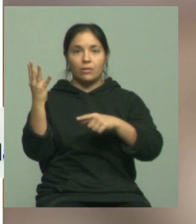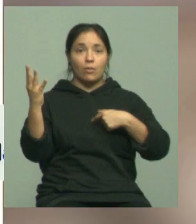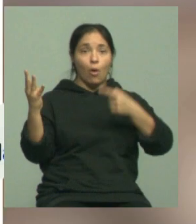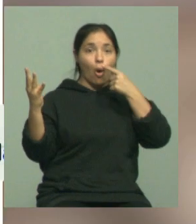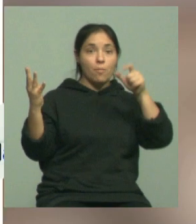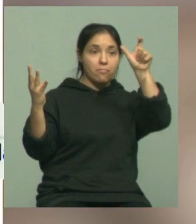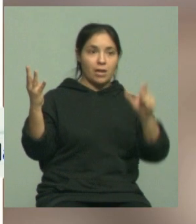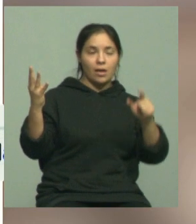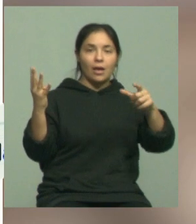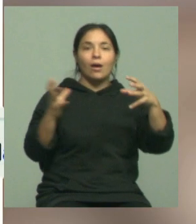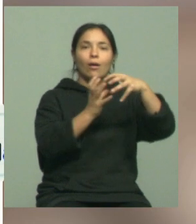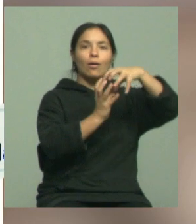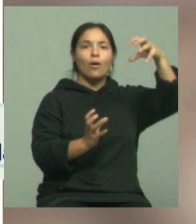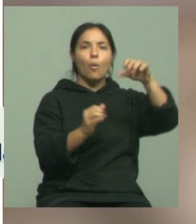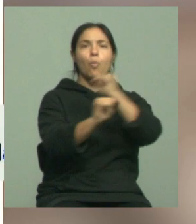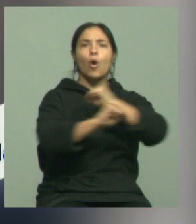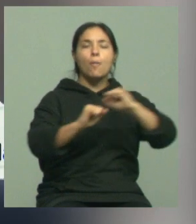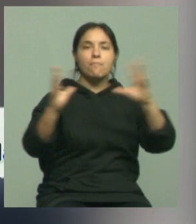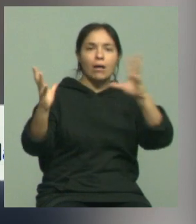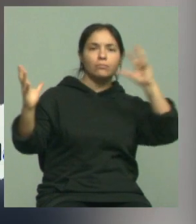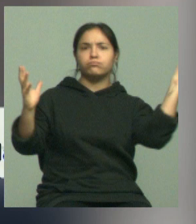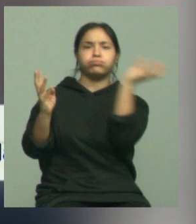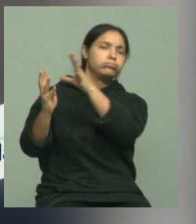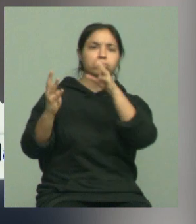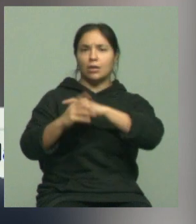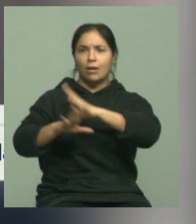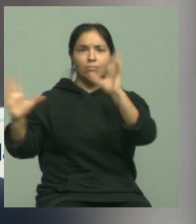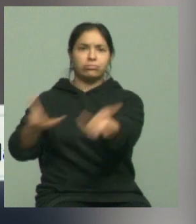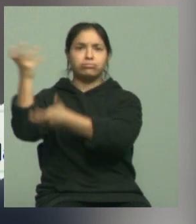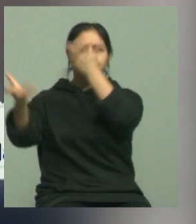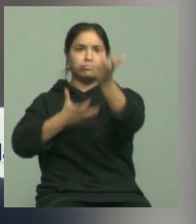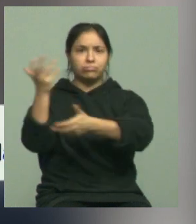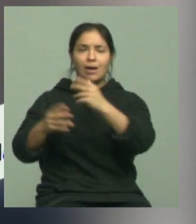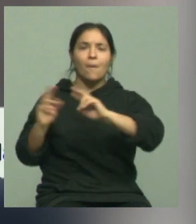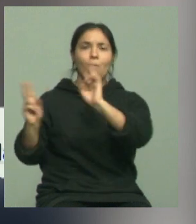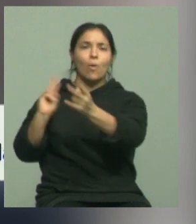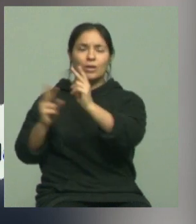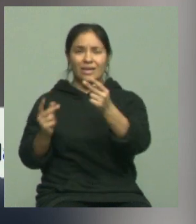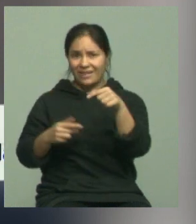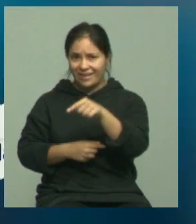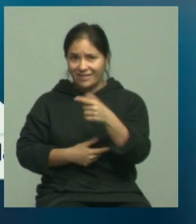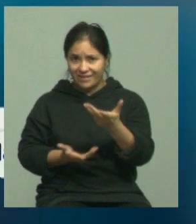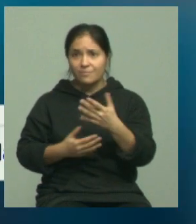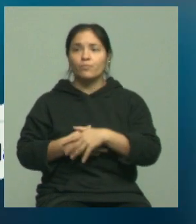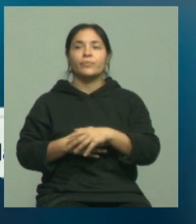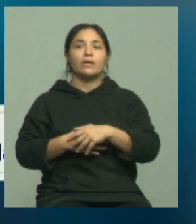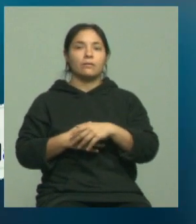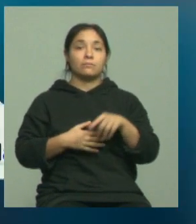un tipo se sintió con derecho a básicamente aniquilar la existencia de 4 mujeres, 4